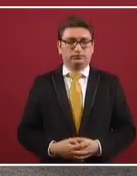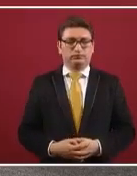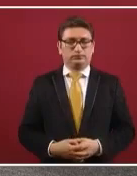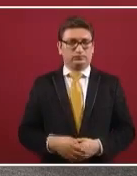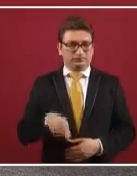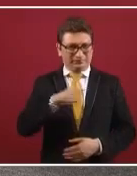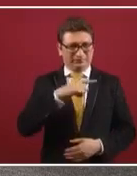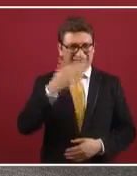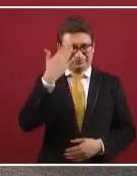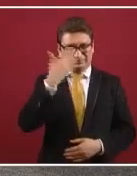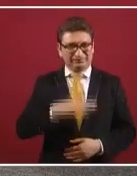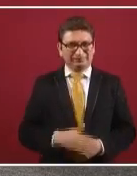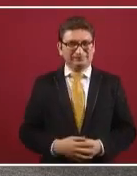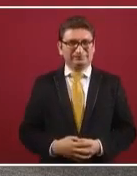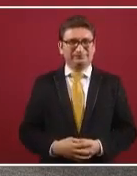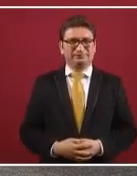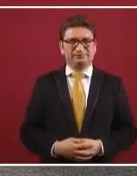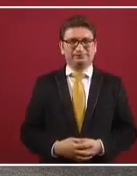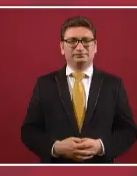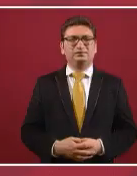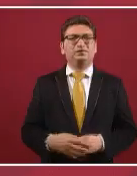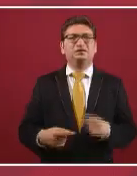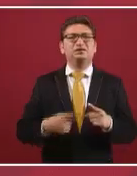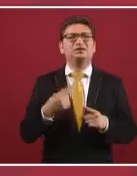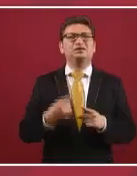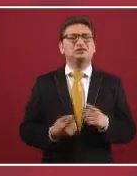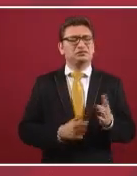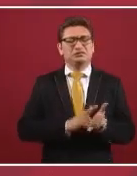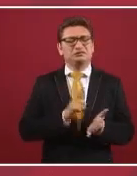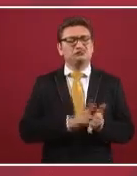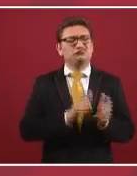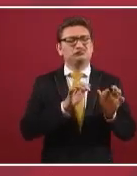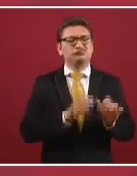¿Saben quiénes escribieron las leyes,